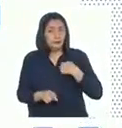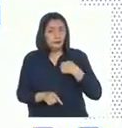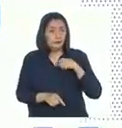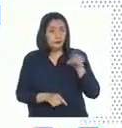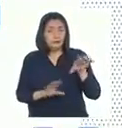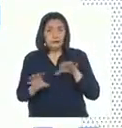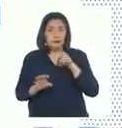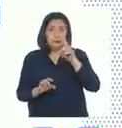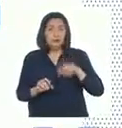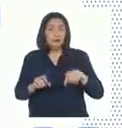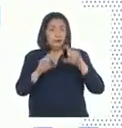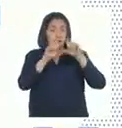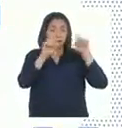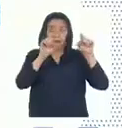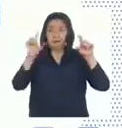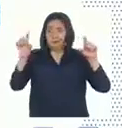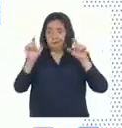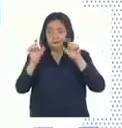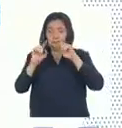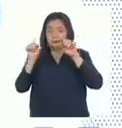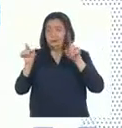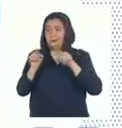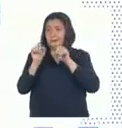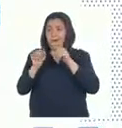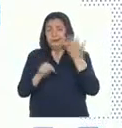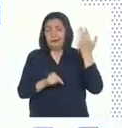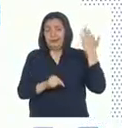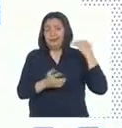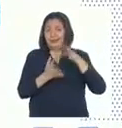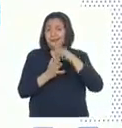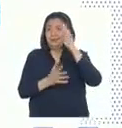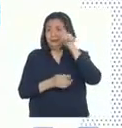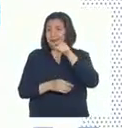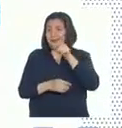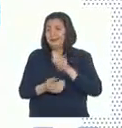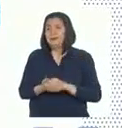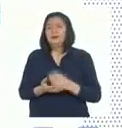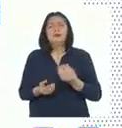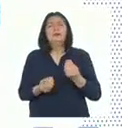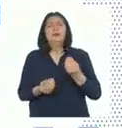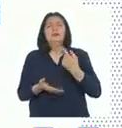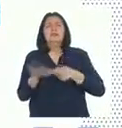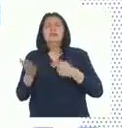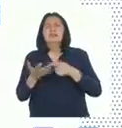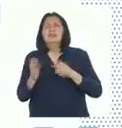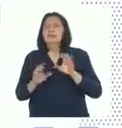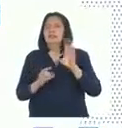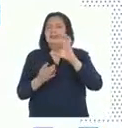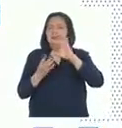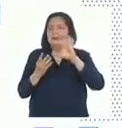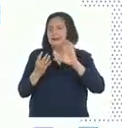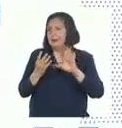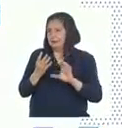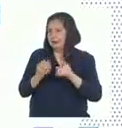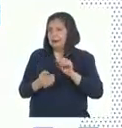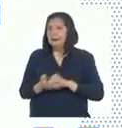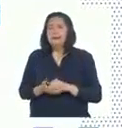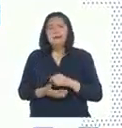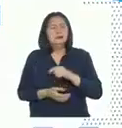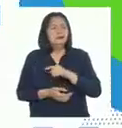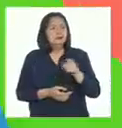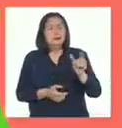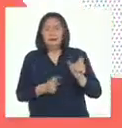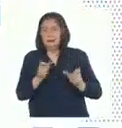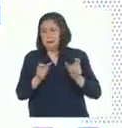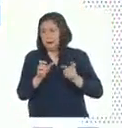este esquema que aprendimos en otros programas sobre las características de